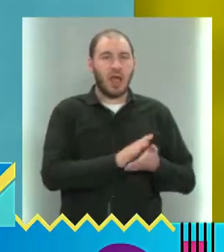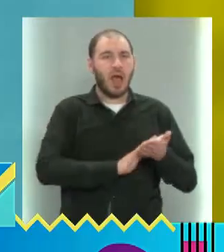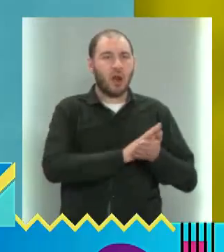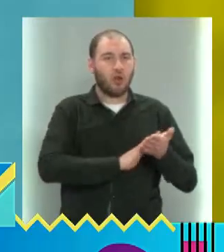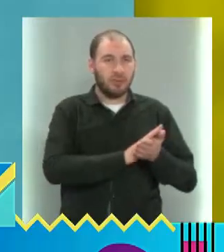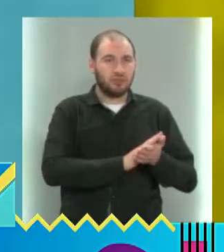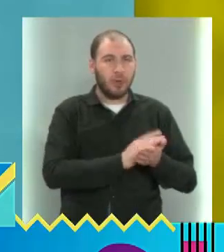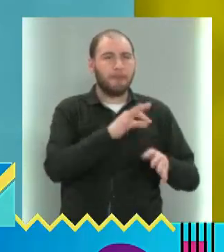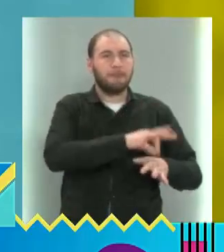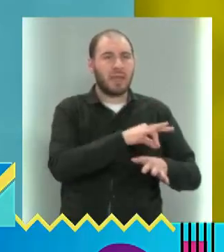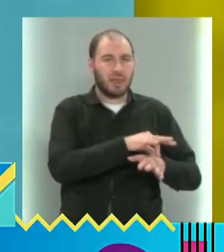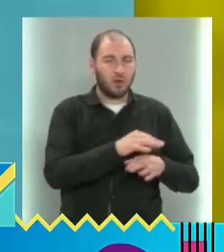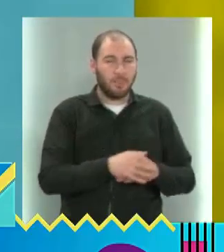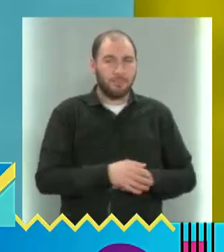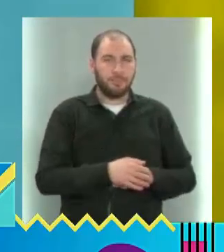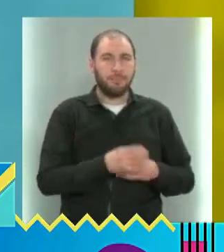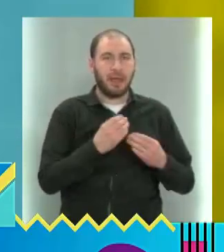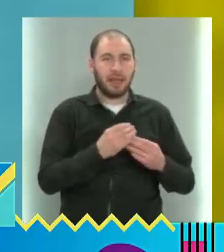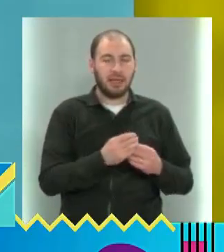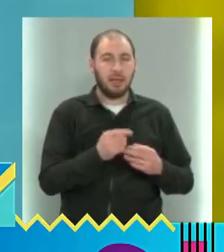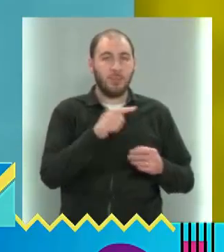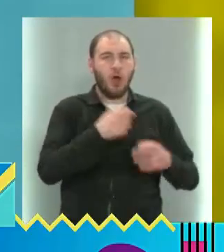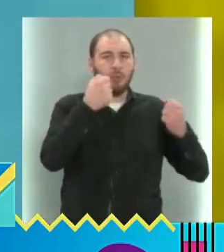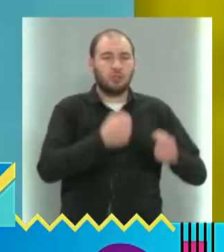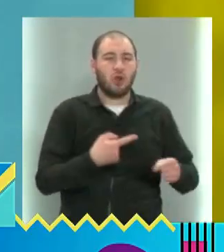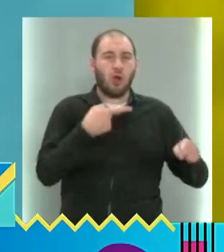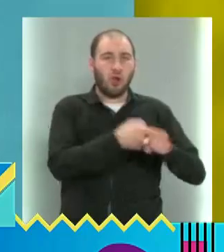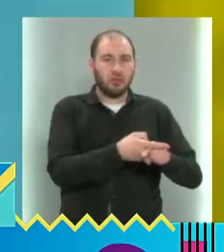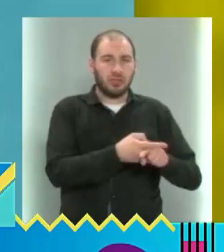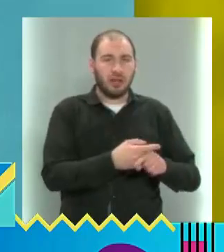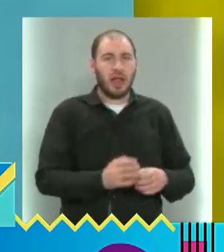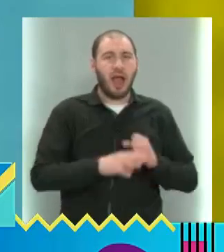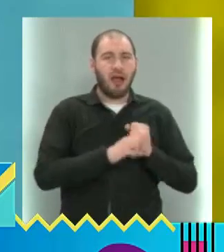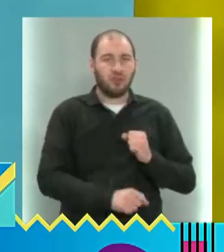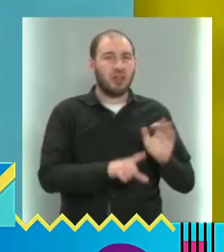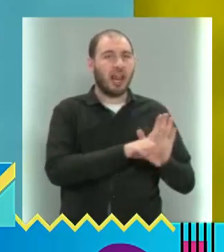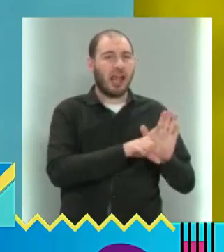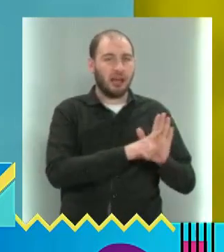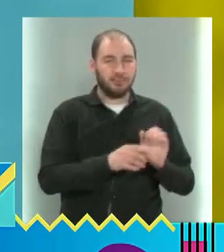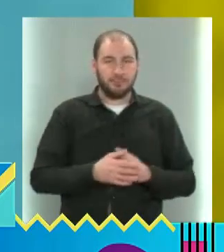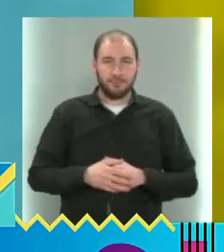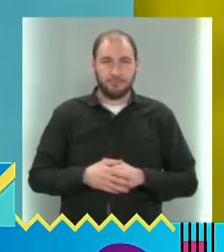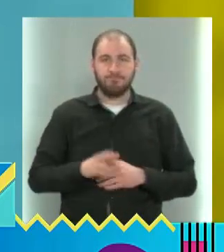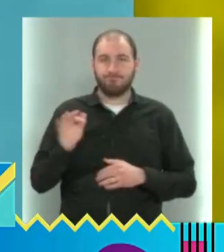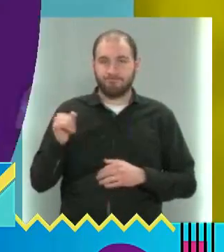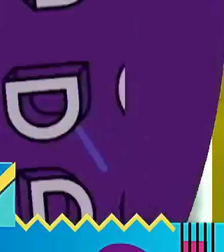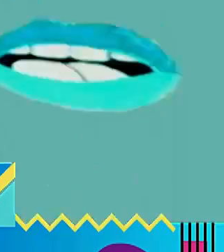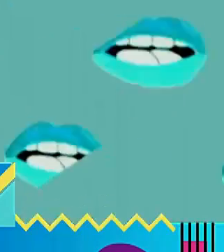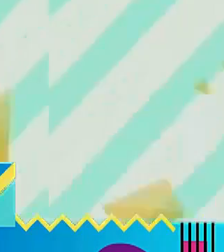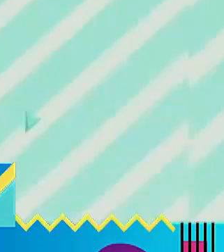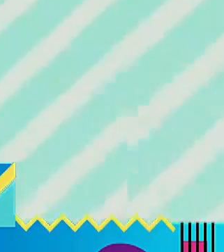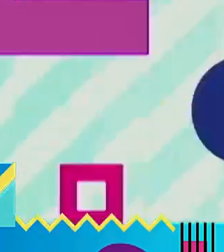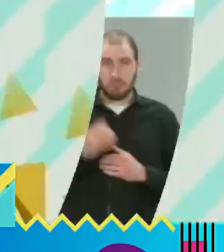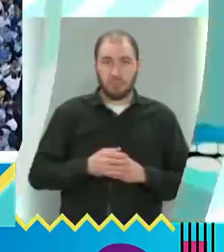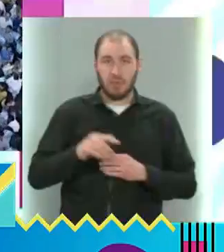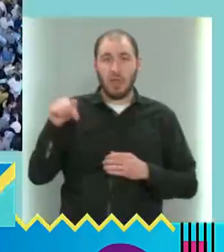argumentos desde lo médico, si se quiere, para su posición en contra al aborto legal. Sí, básicamente